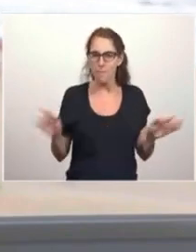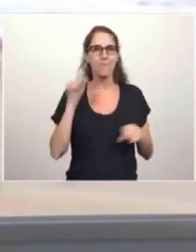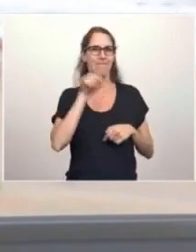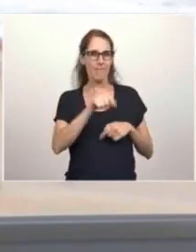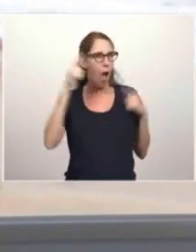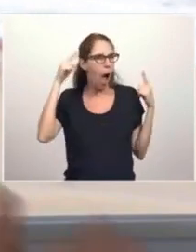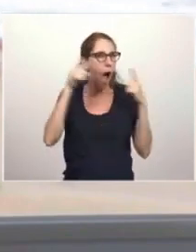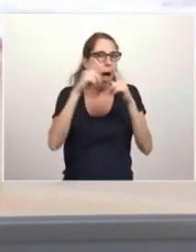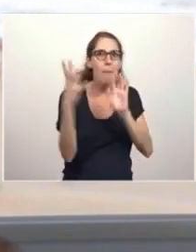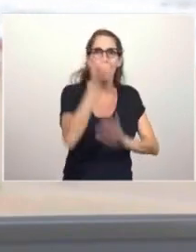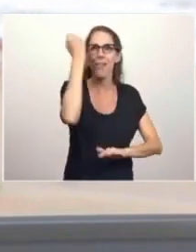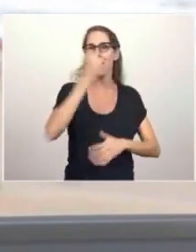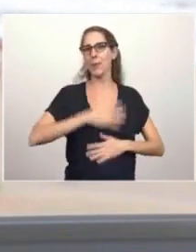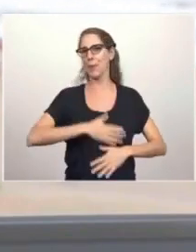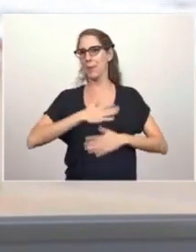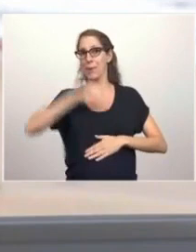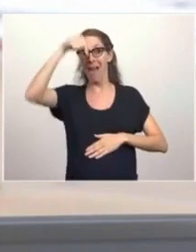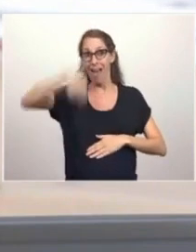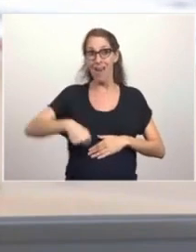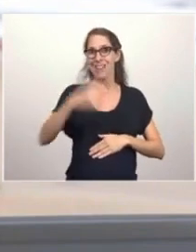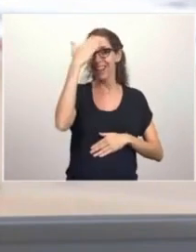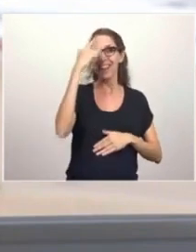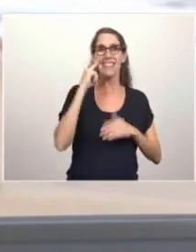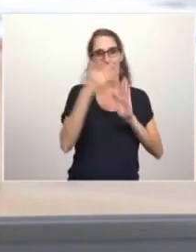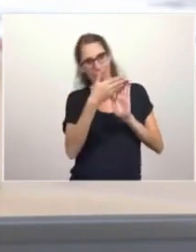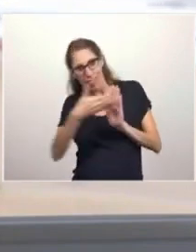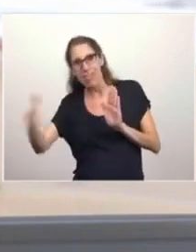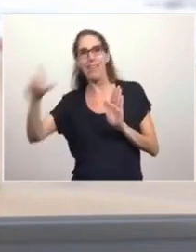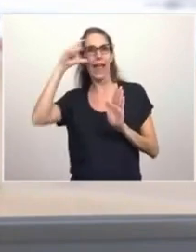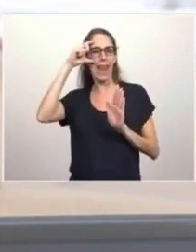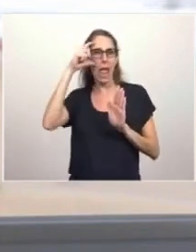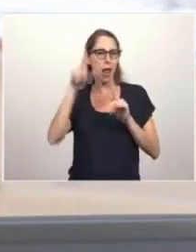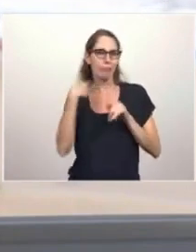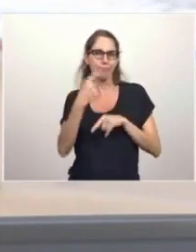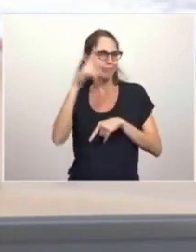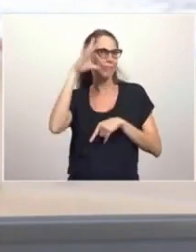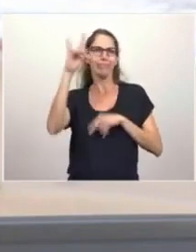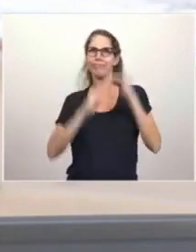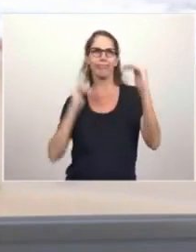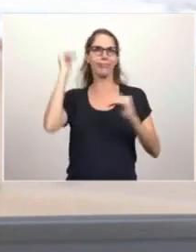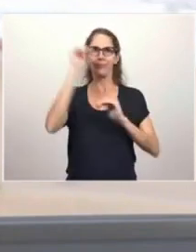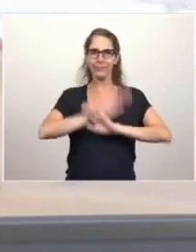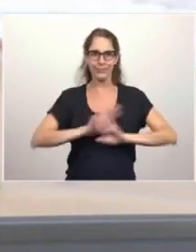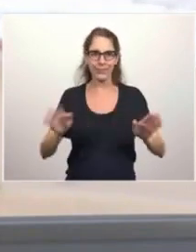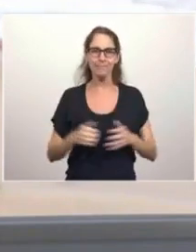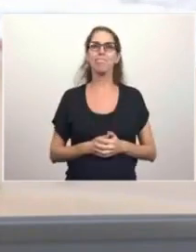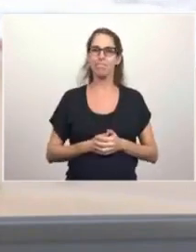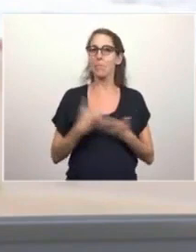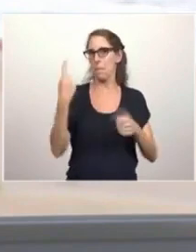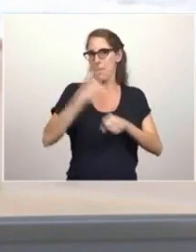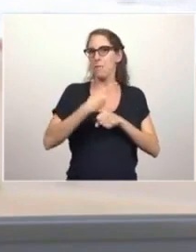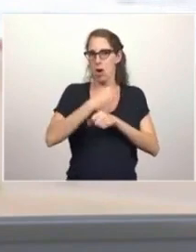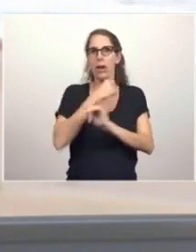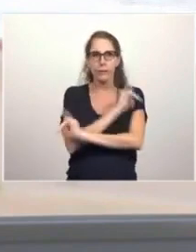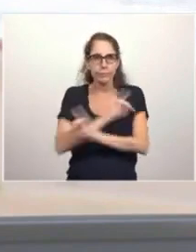haber llegado a la segunda quincena de enero superando las expectativas. Así que lo primero que teníamos para informar es que es una